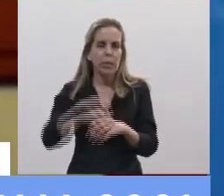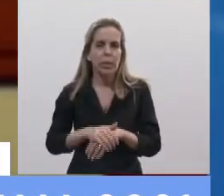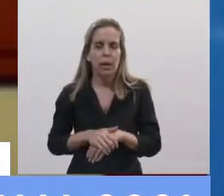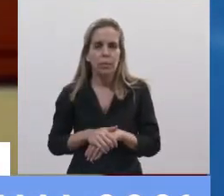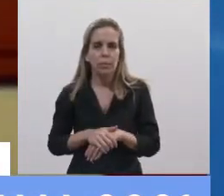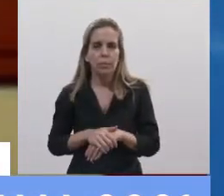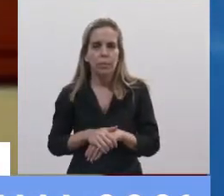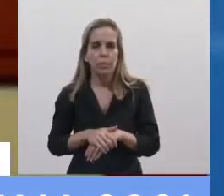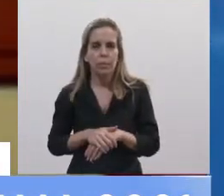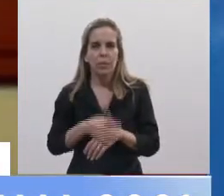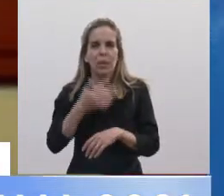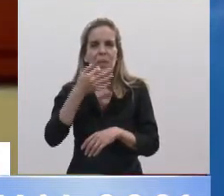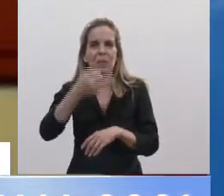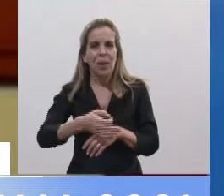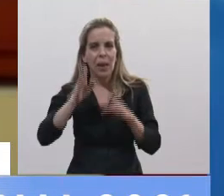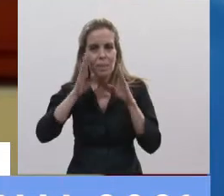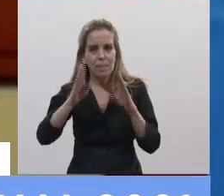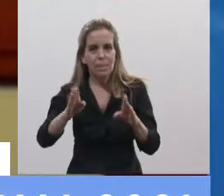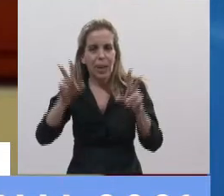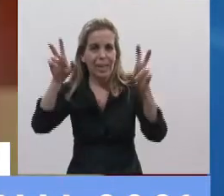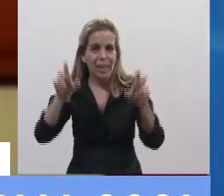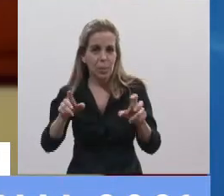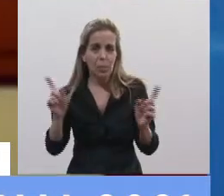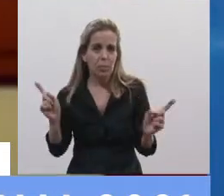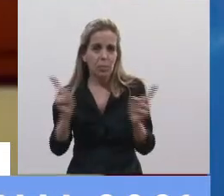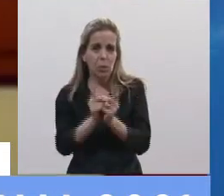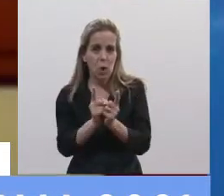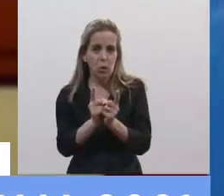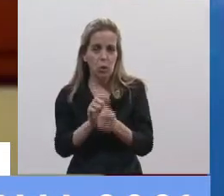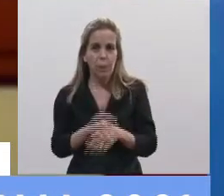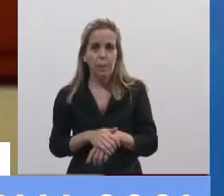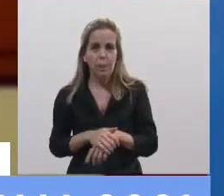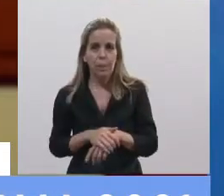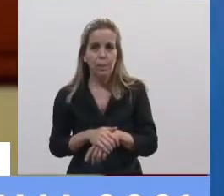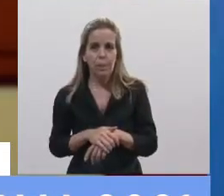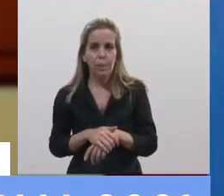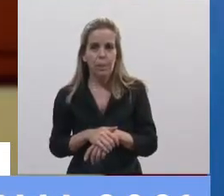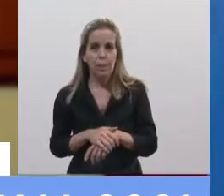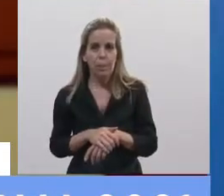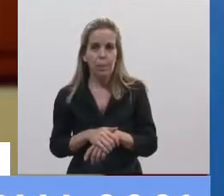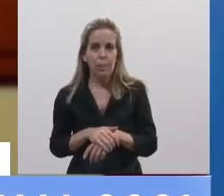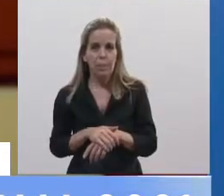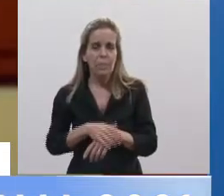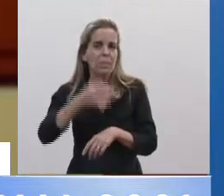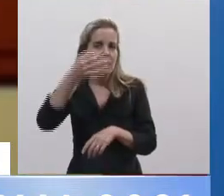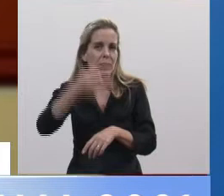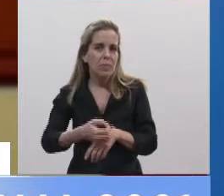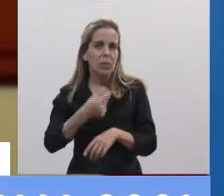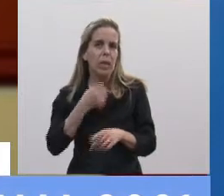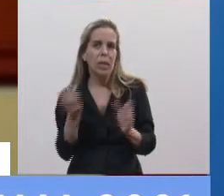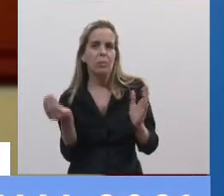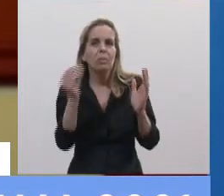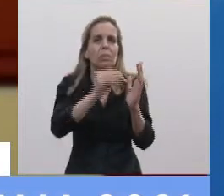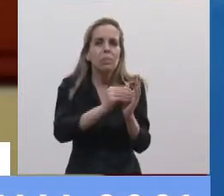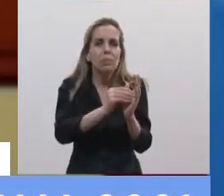En verdad, entrando al tema, va a ser muy, muy corto, porque diríamos, me gustaría más que nada insertar, pero al modo